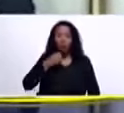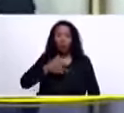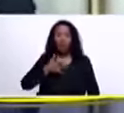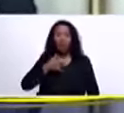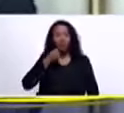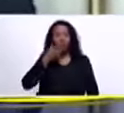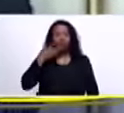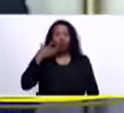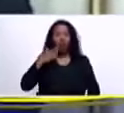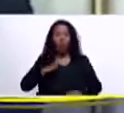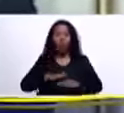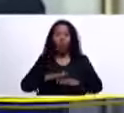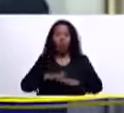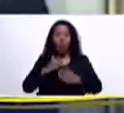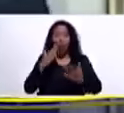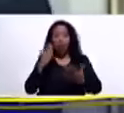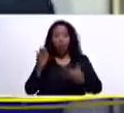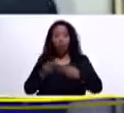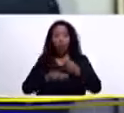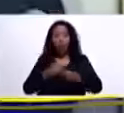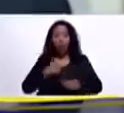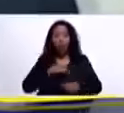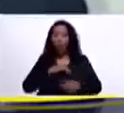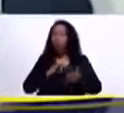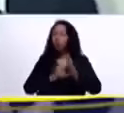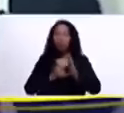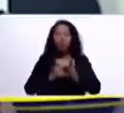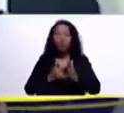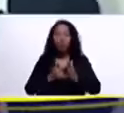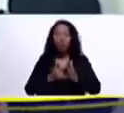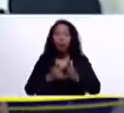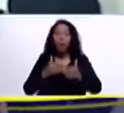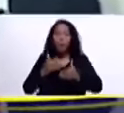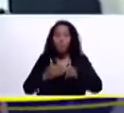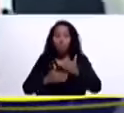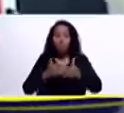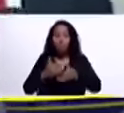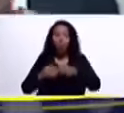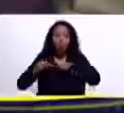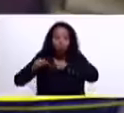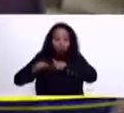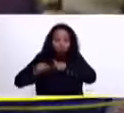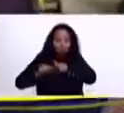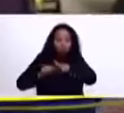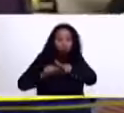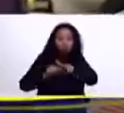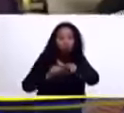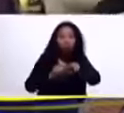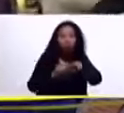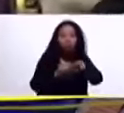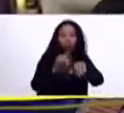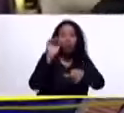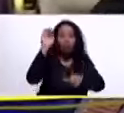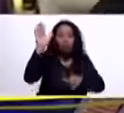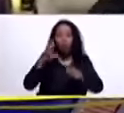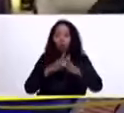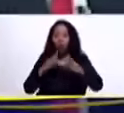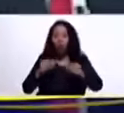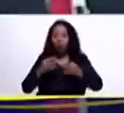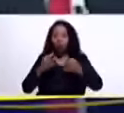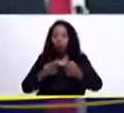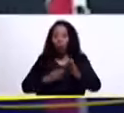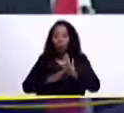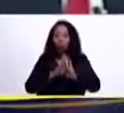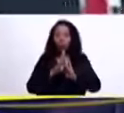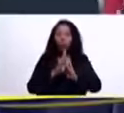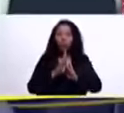Celi, para nosotros se nos están alineando los astros. Nosotros venimos trabajando conjuntamente con la